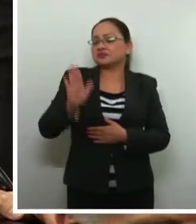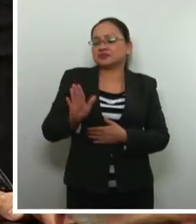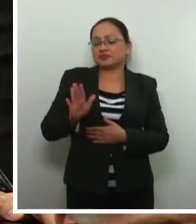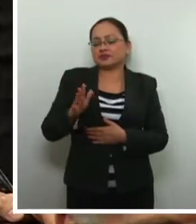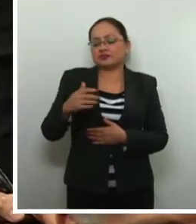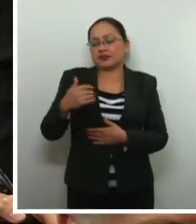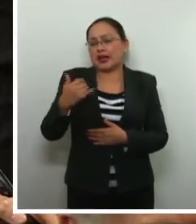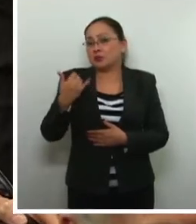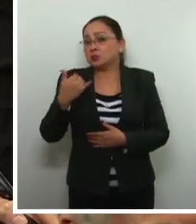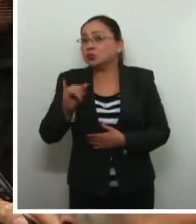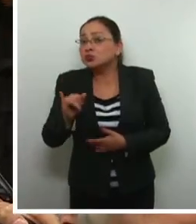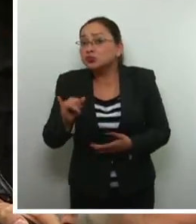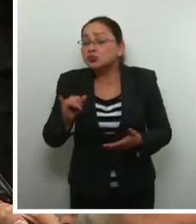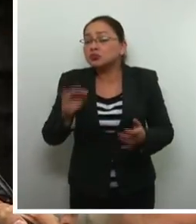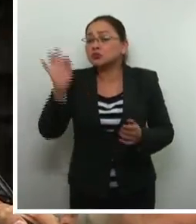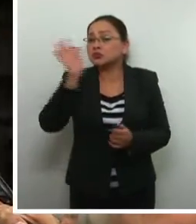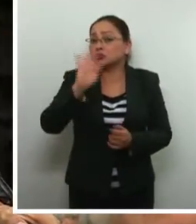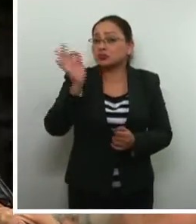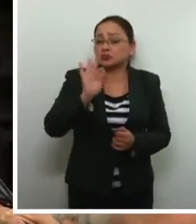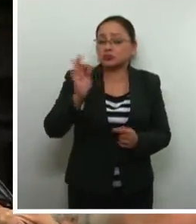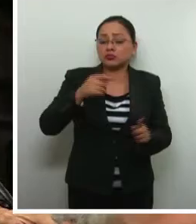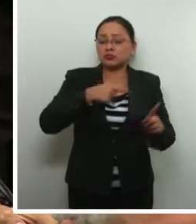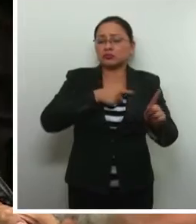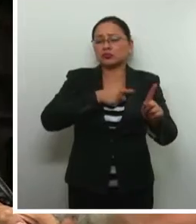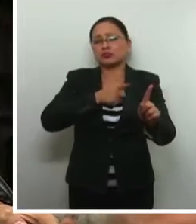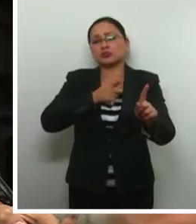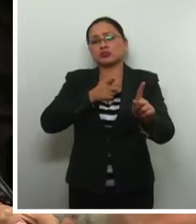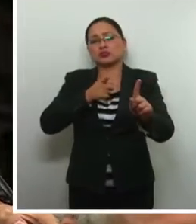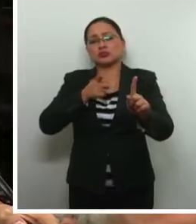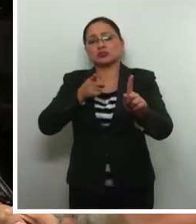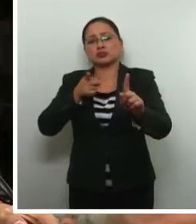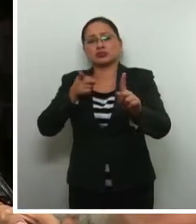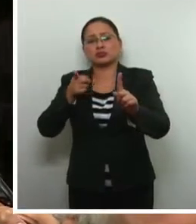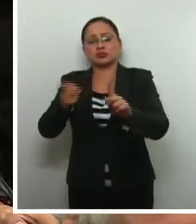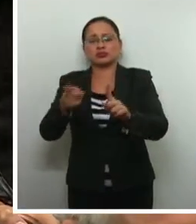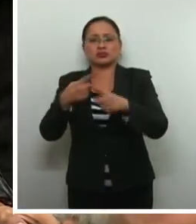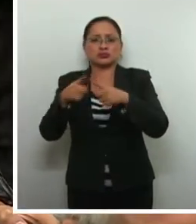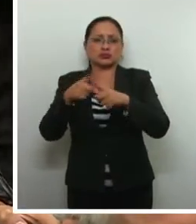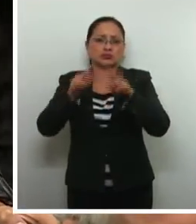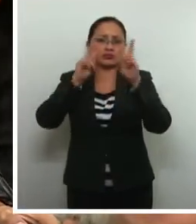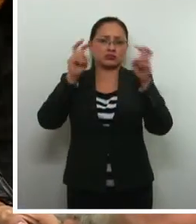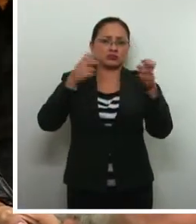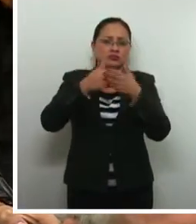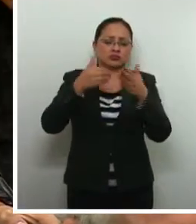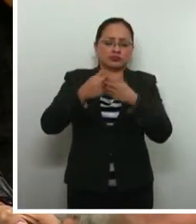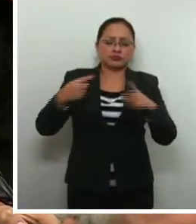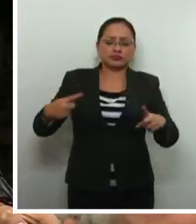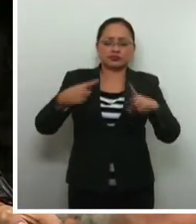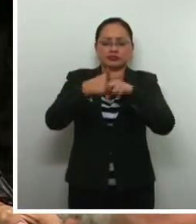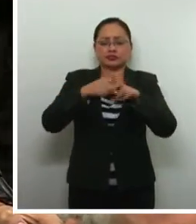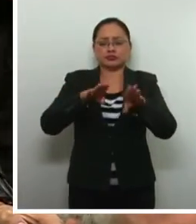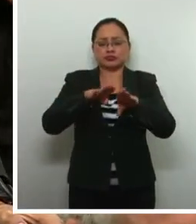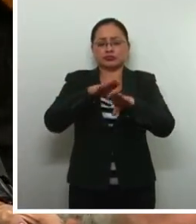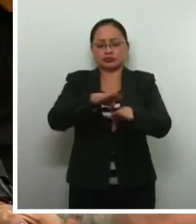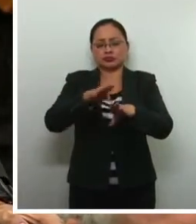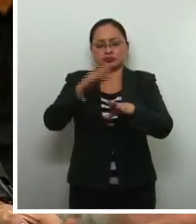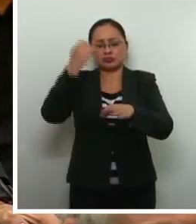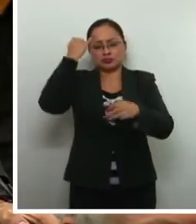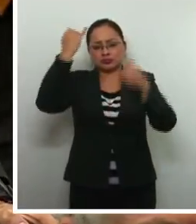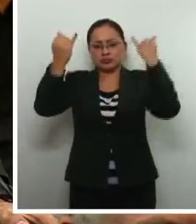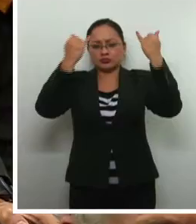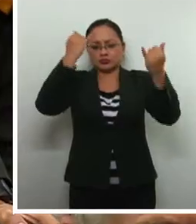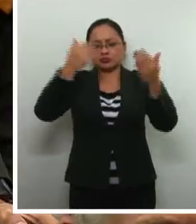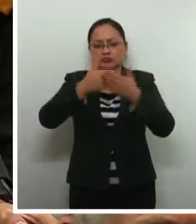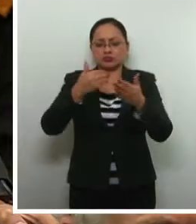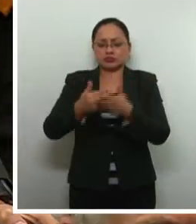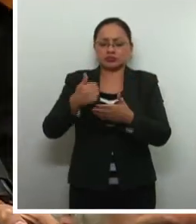trivial, se esté desviando hacia otros derroteros. No es ninguna contradicción en posiciones, ni el ánimo de